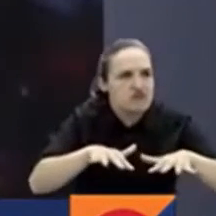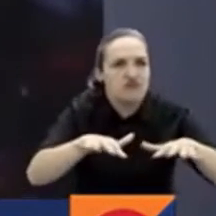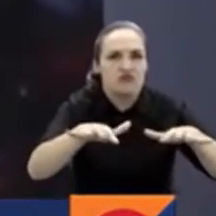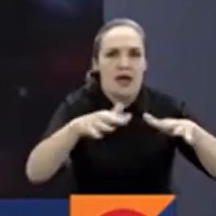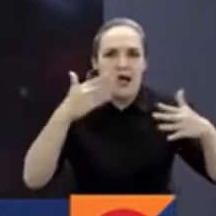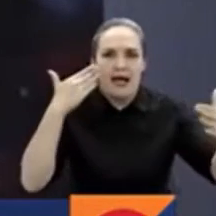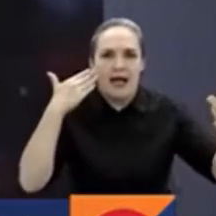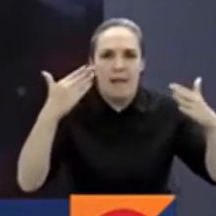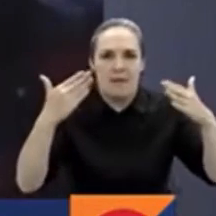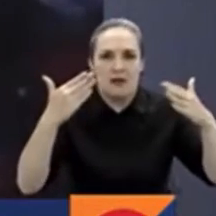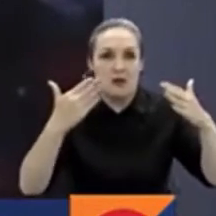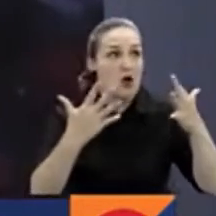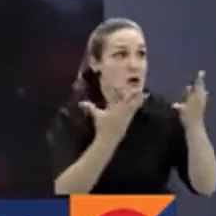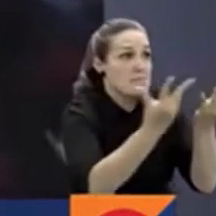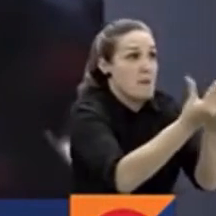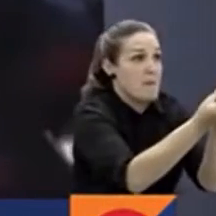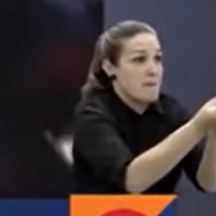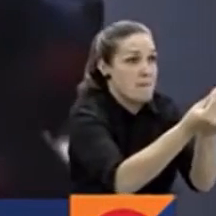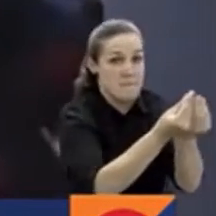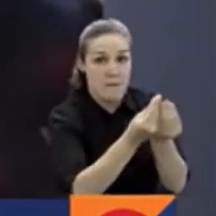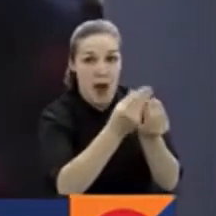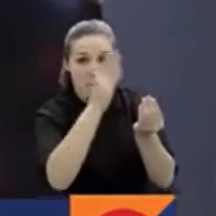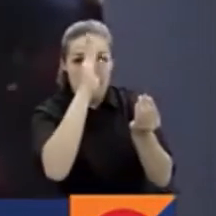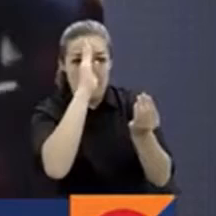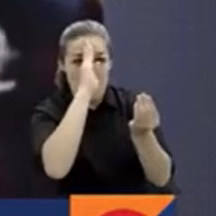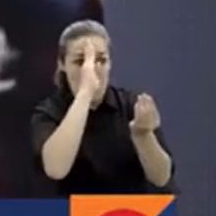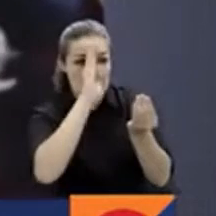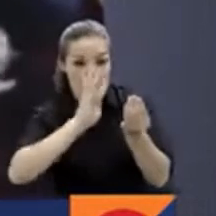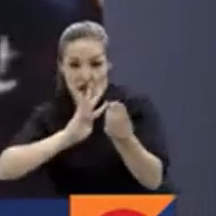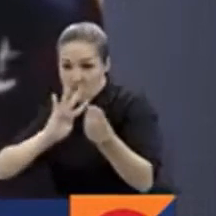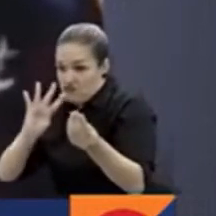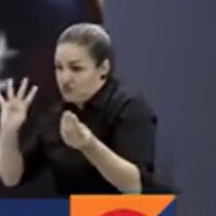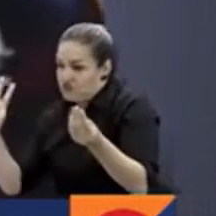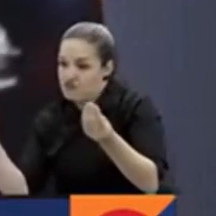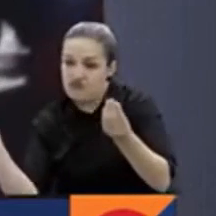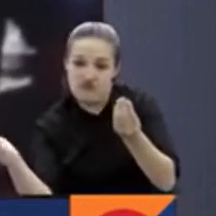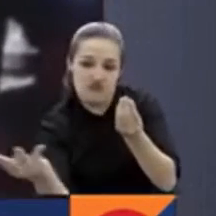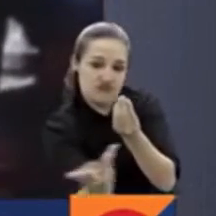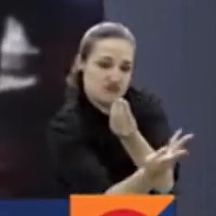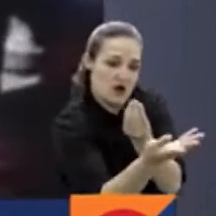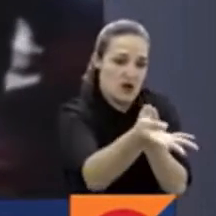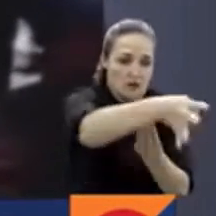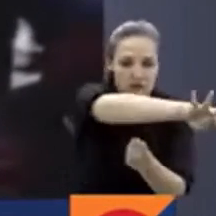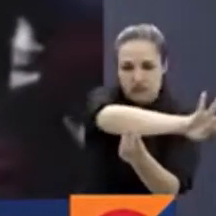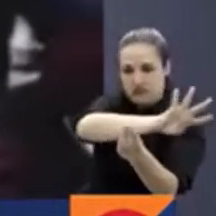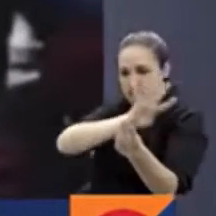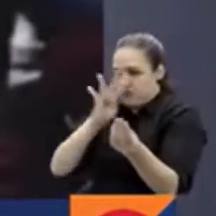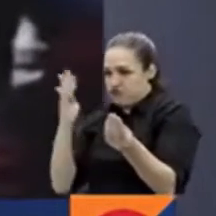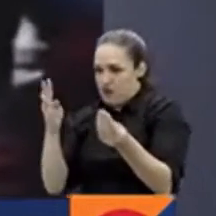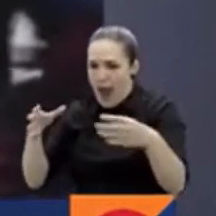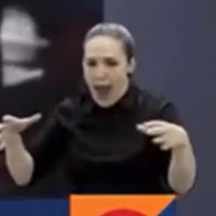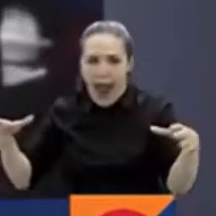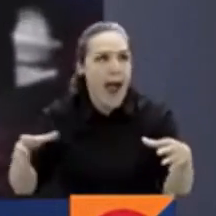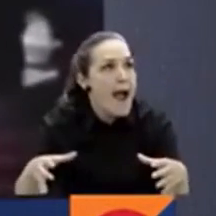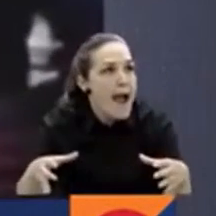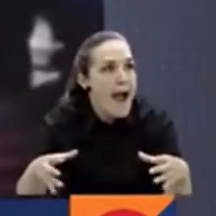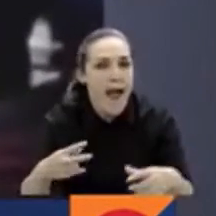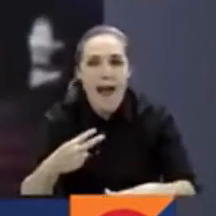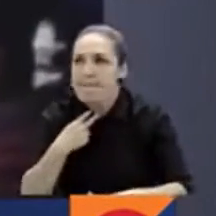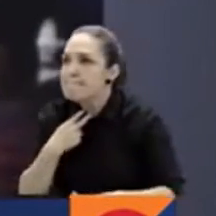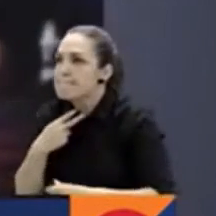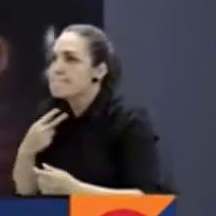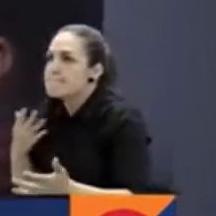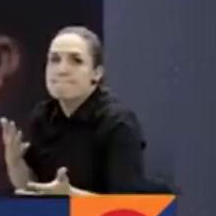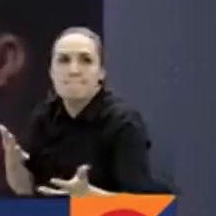Esa movilización social de campesinos hizo un cerco humanitario que impidió la movilidad de